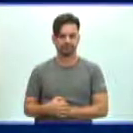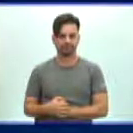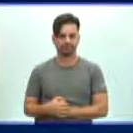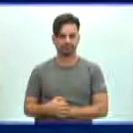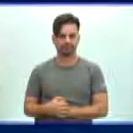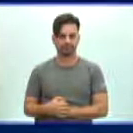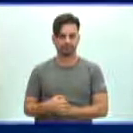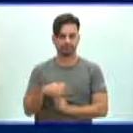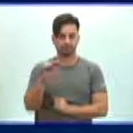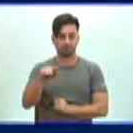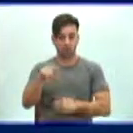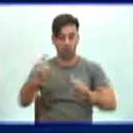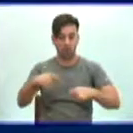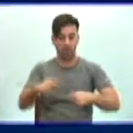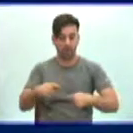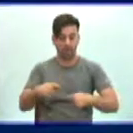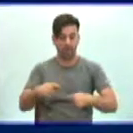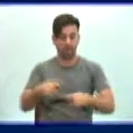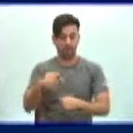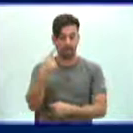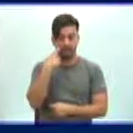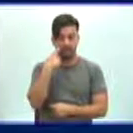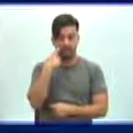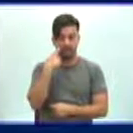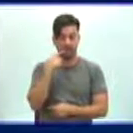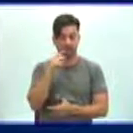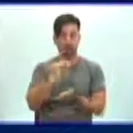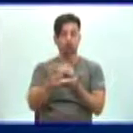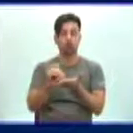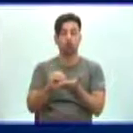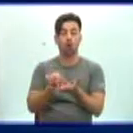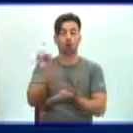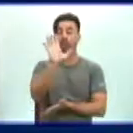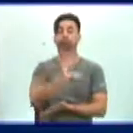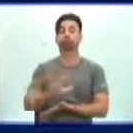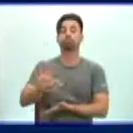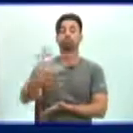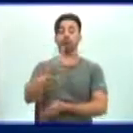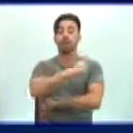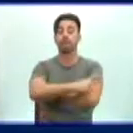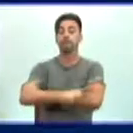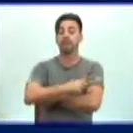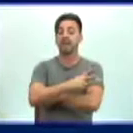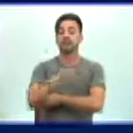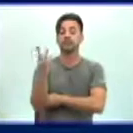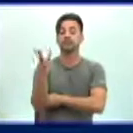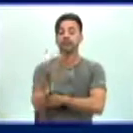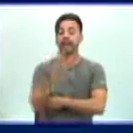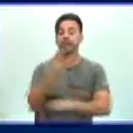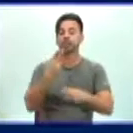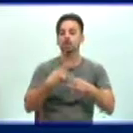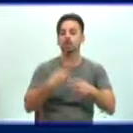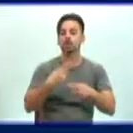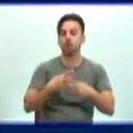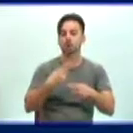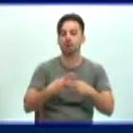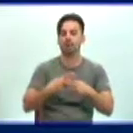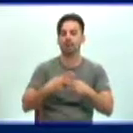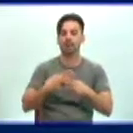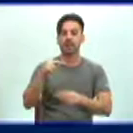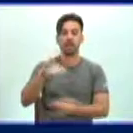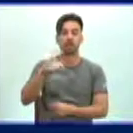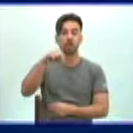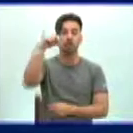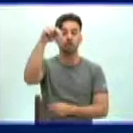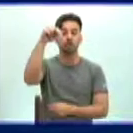Localiza y nombra 3 países del clima tropical en el hemisferio norte y 3 en el hemisferio sur. Esta es una actividad